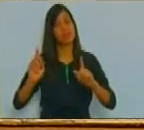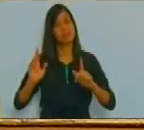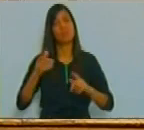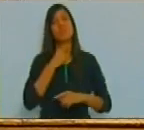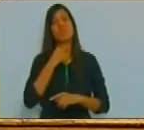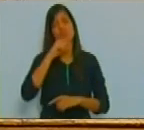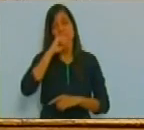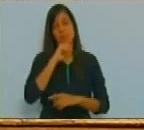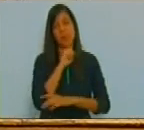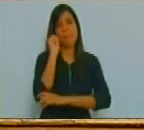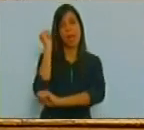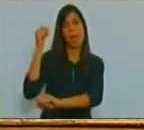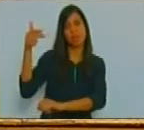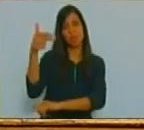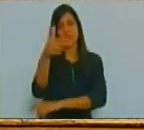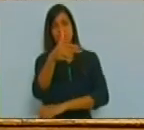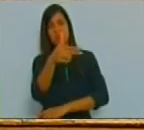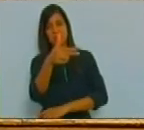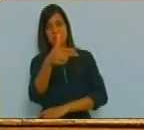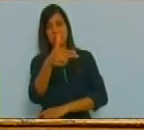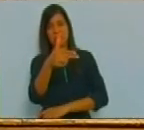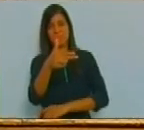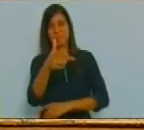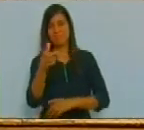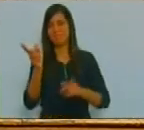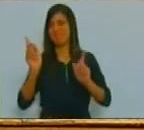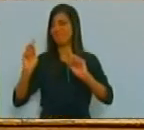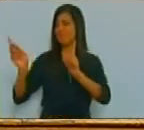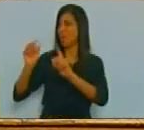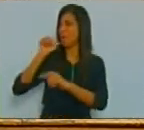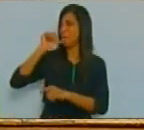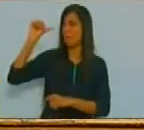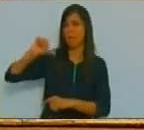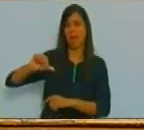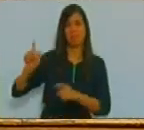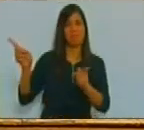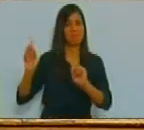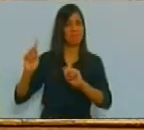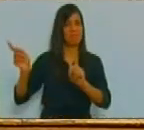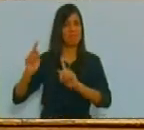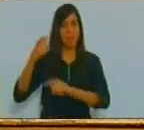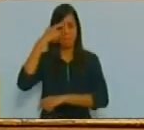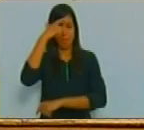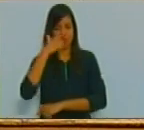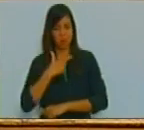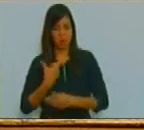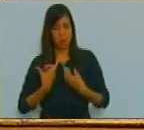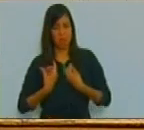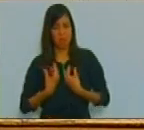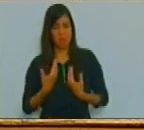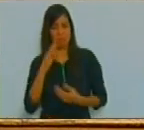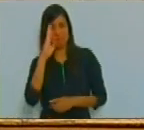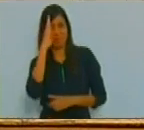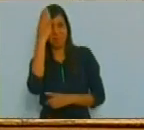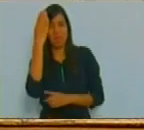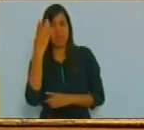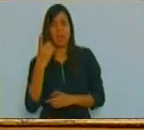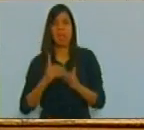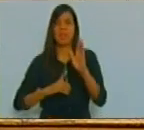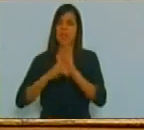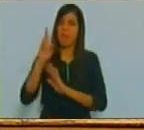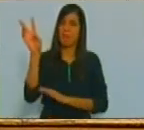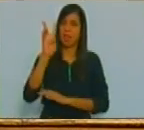violencia delictiva no es el camino para redimirse ni como persona ni para el desarrollo de